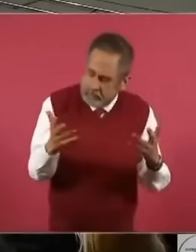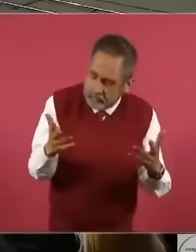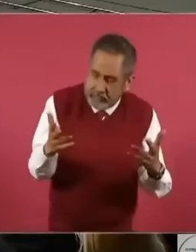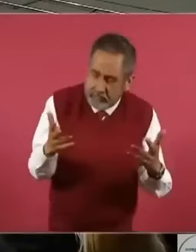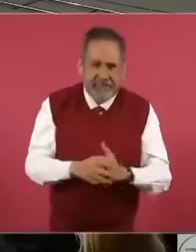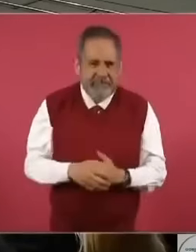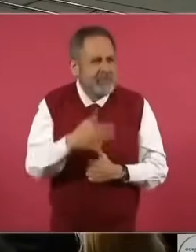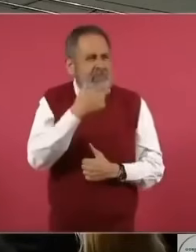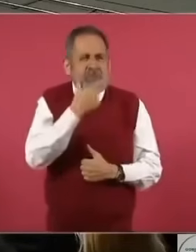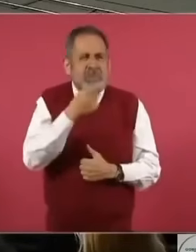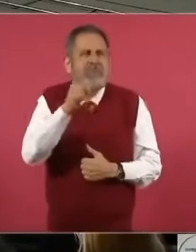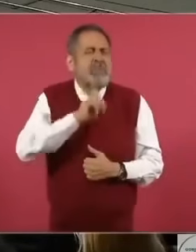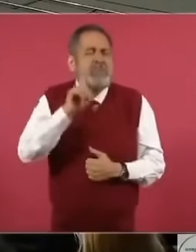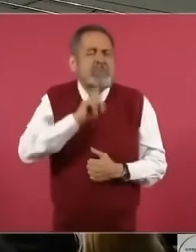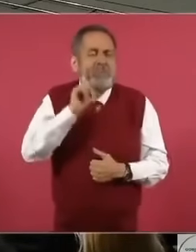o una jueza